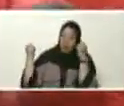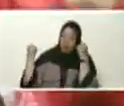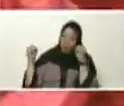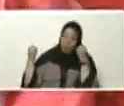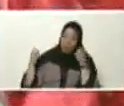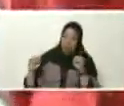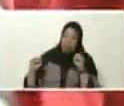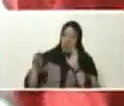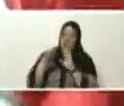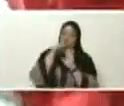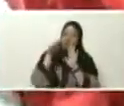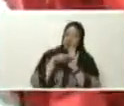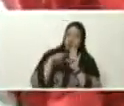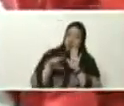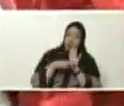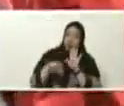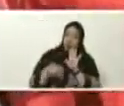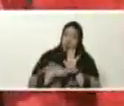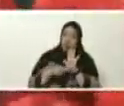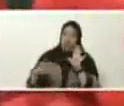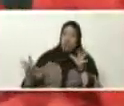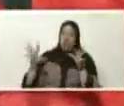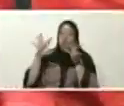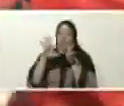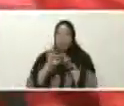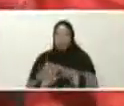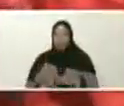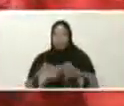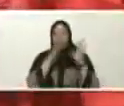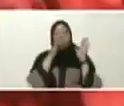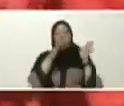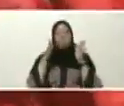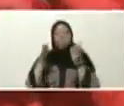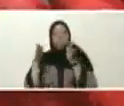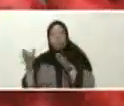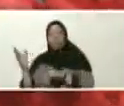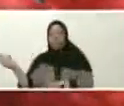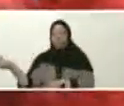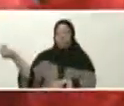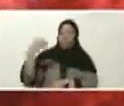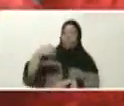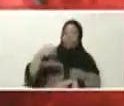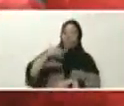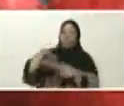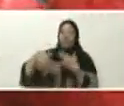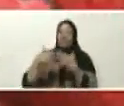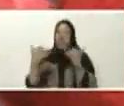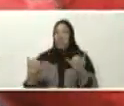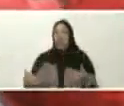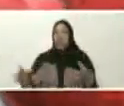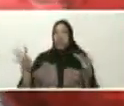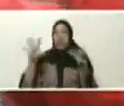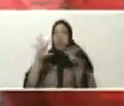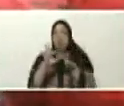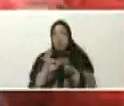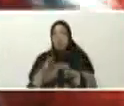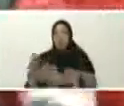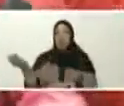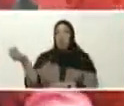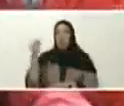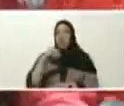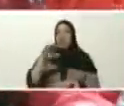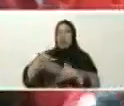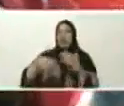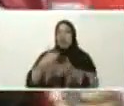porque esto es unir, sumar y organizar. Para eso estamos, unir, sumar y organizar, junto con